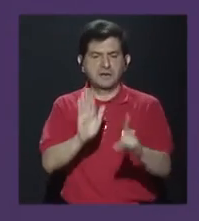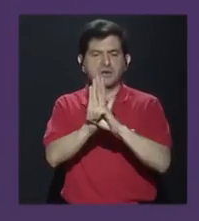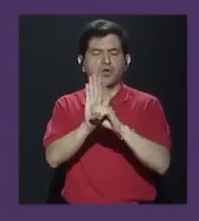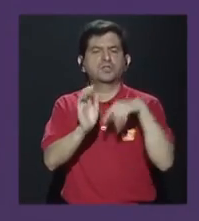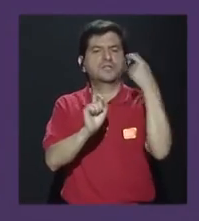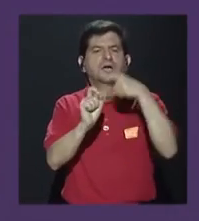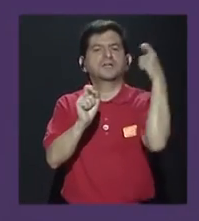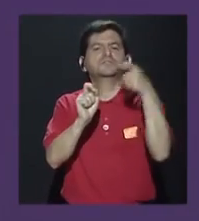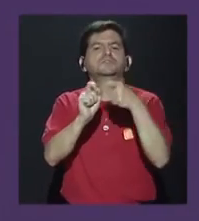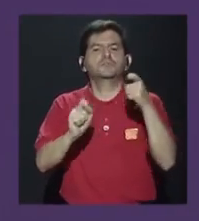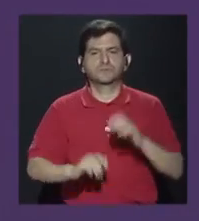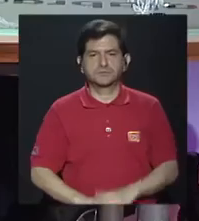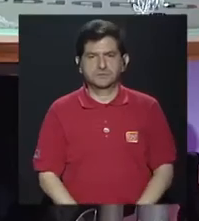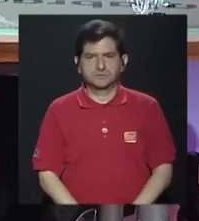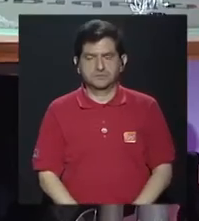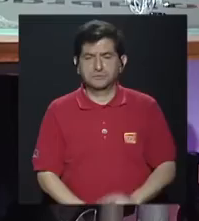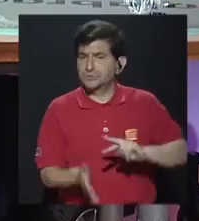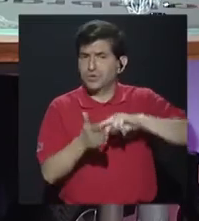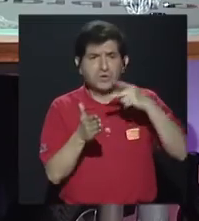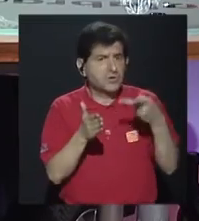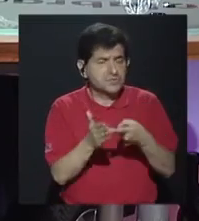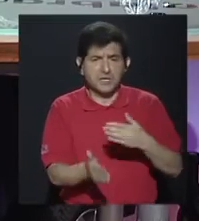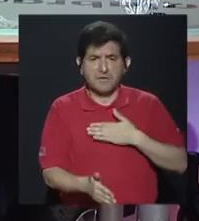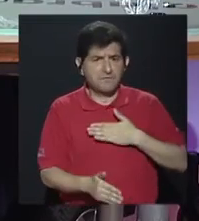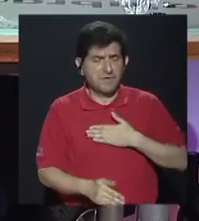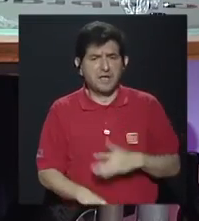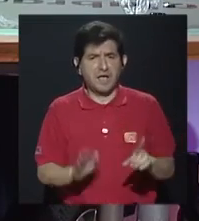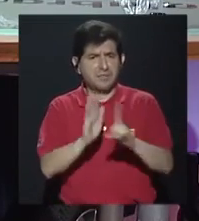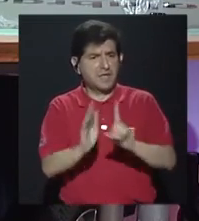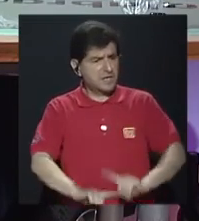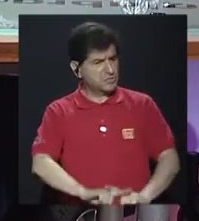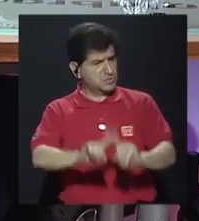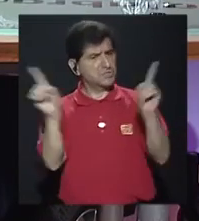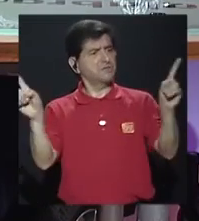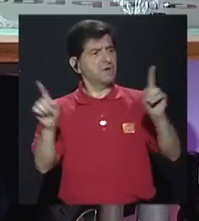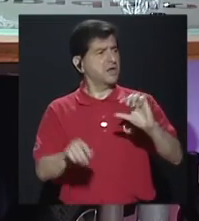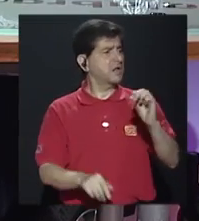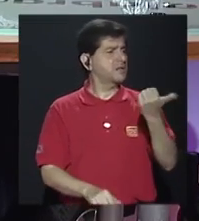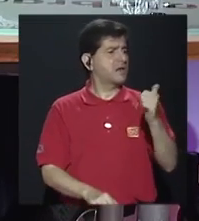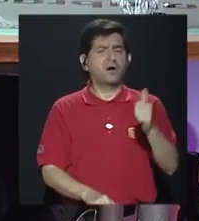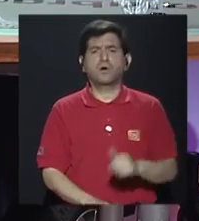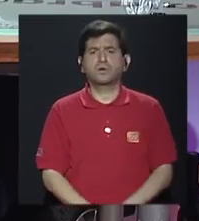¿verdad? O sea, no es que mis derechos son diferentes a los de las